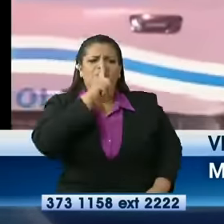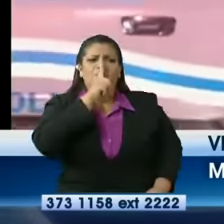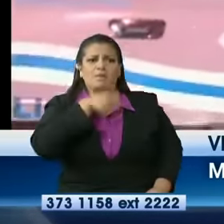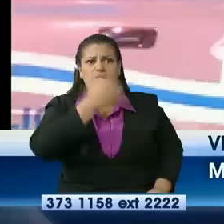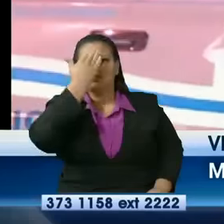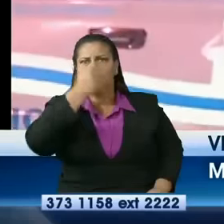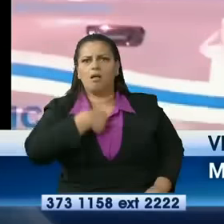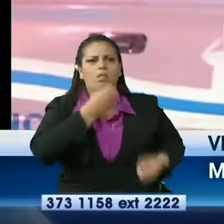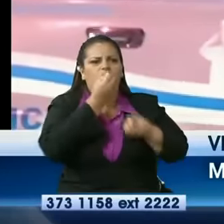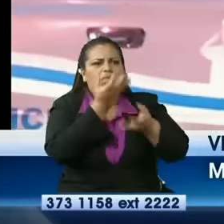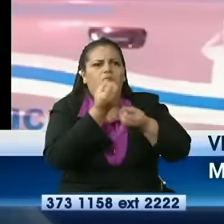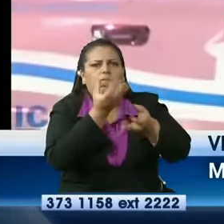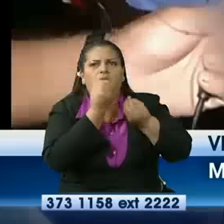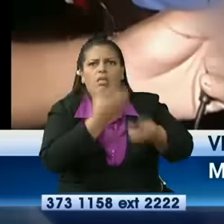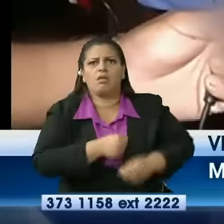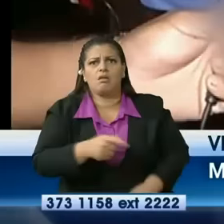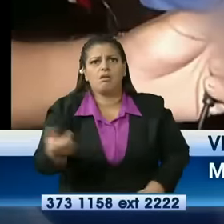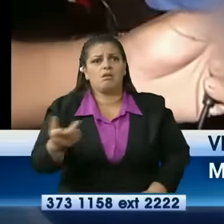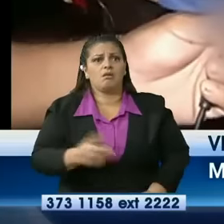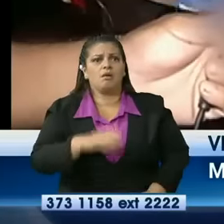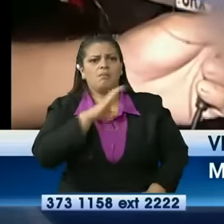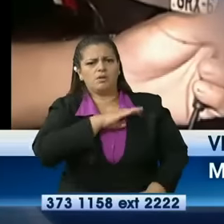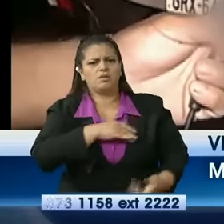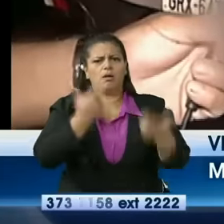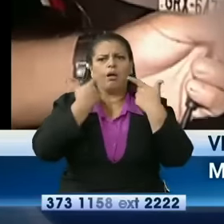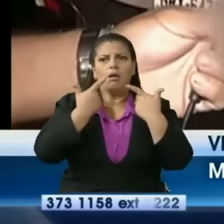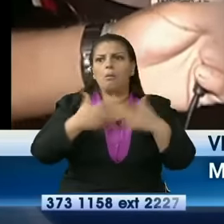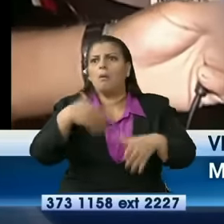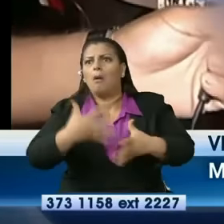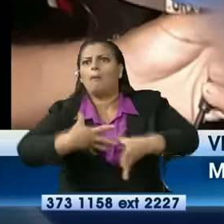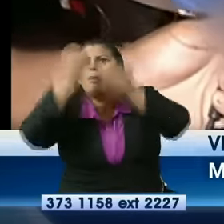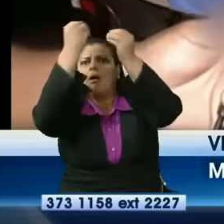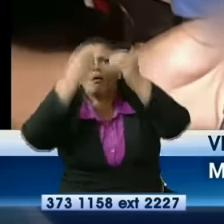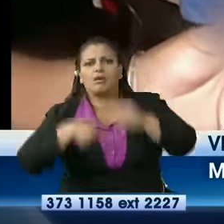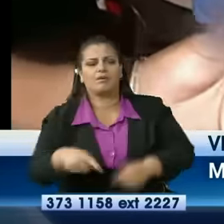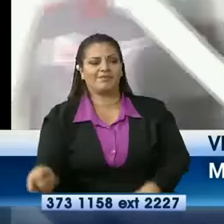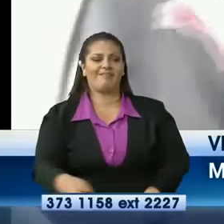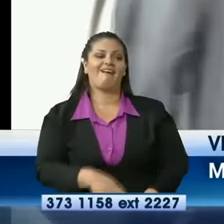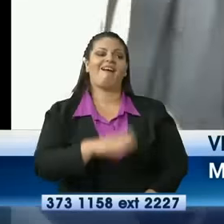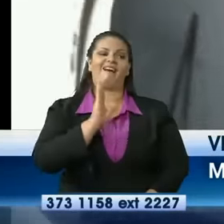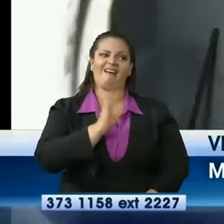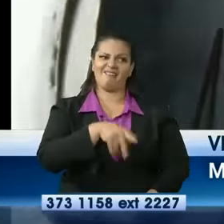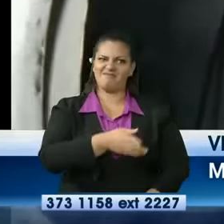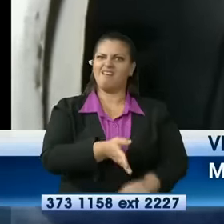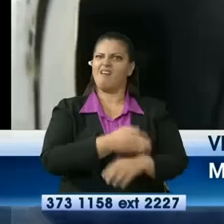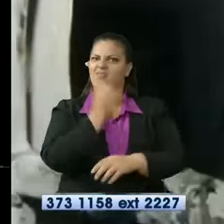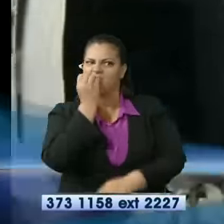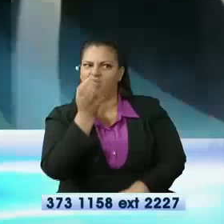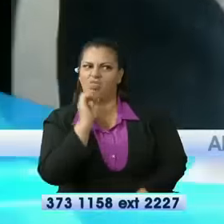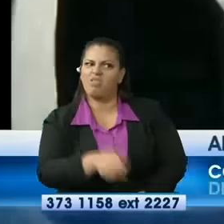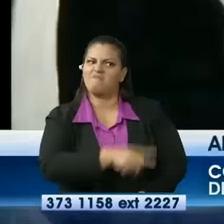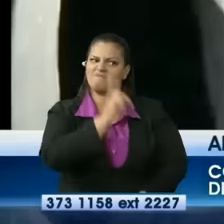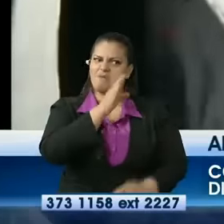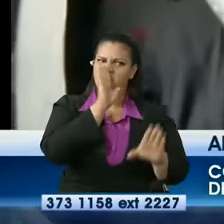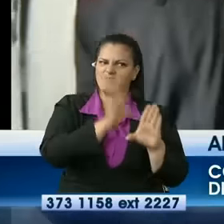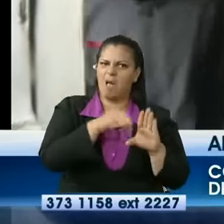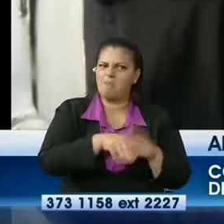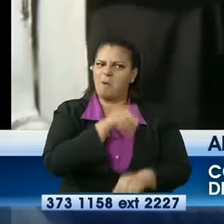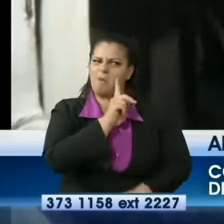somos de barrio, la policía está aquí, si la policía se va y nosotros no tenemos nada que ver. Ahí no podemos hablar. La vivienda